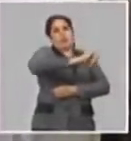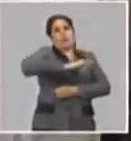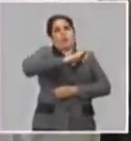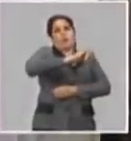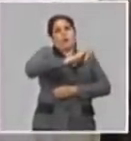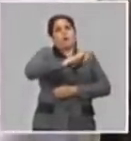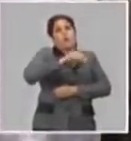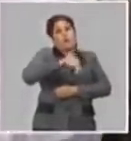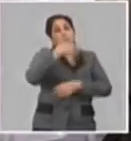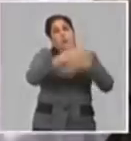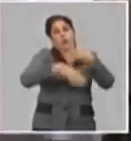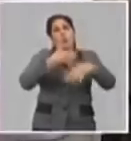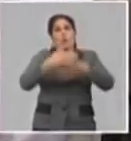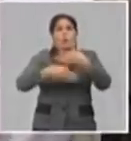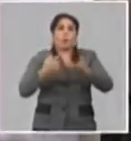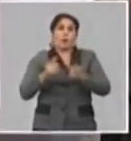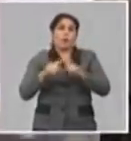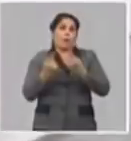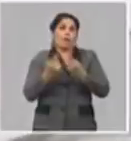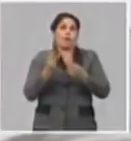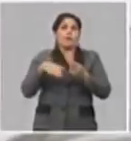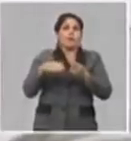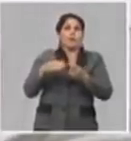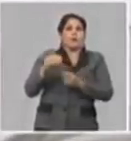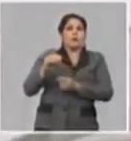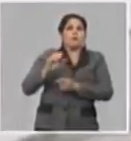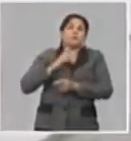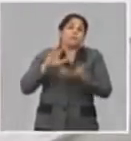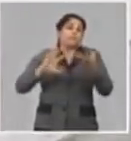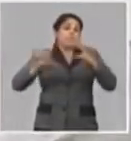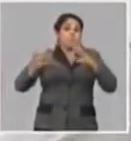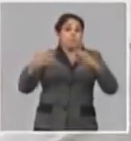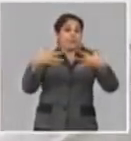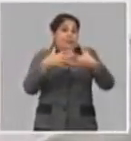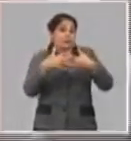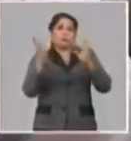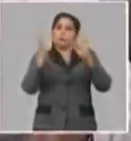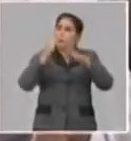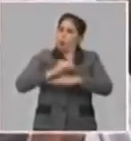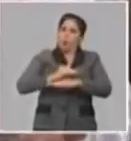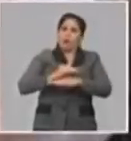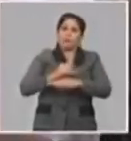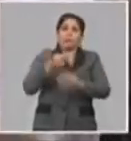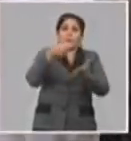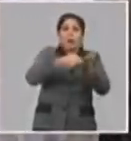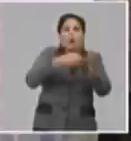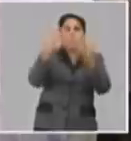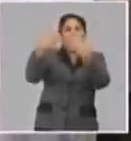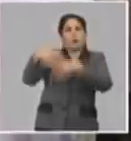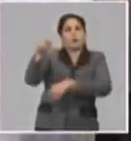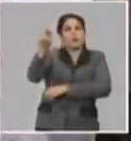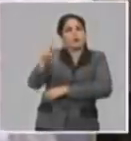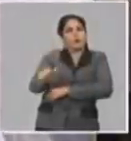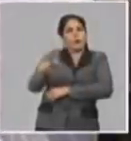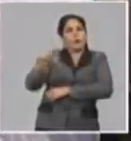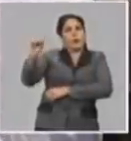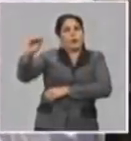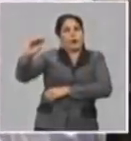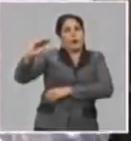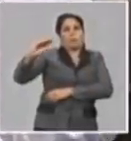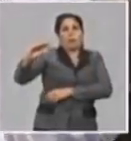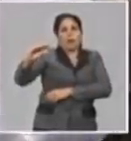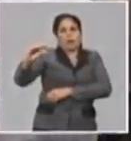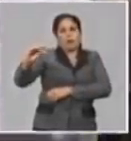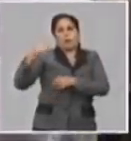tenemos problemas, uh-huh. en el sentido de que se nos va, se nos dan a veces desfases en que tenemos impago a los productores y entonces hay problemas de ese tipo